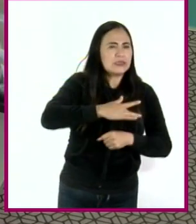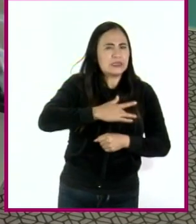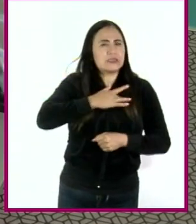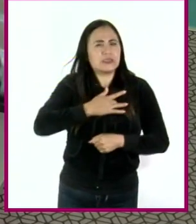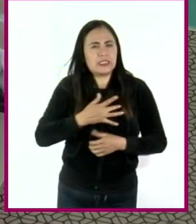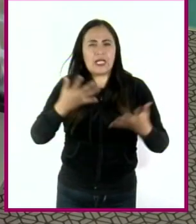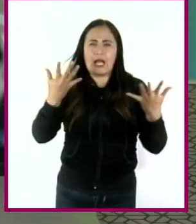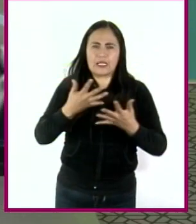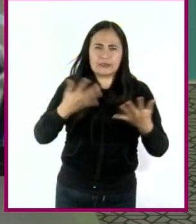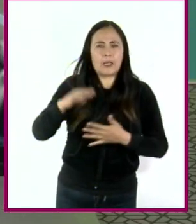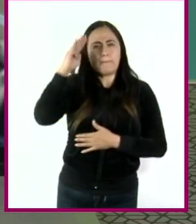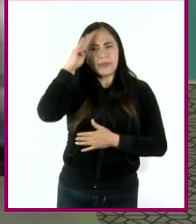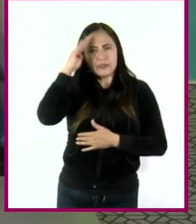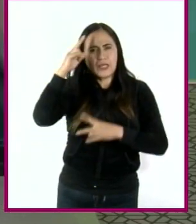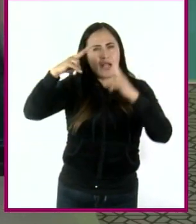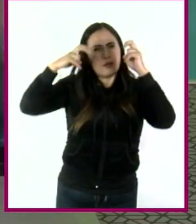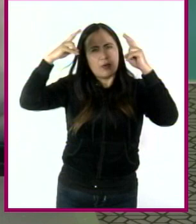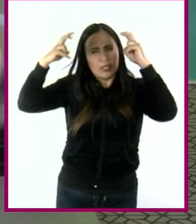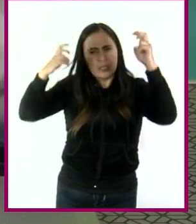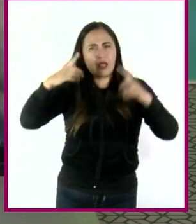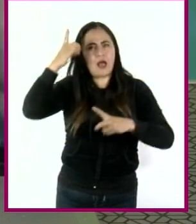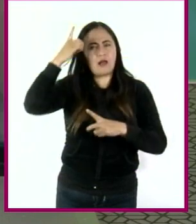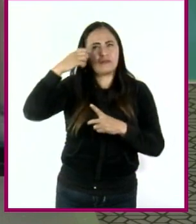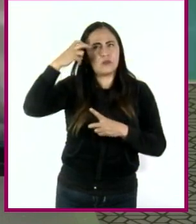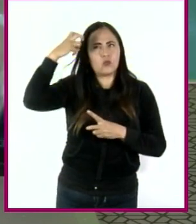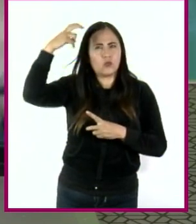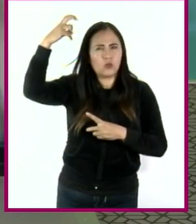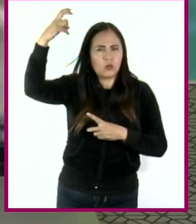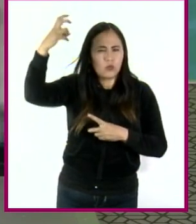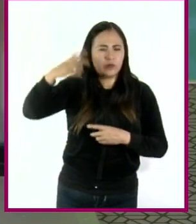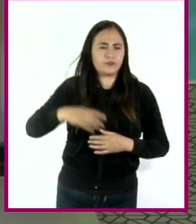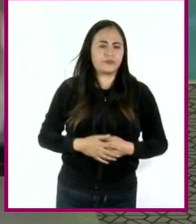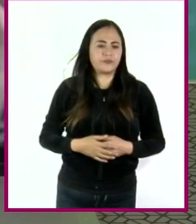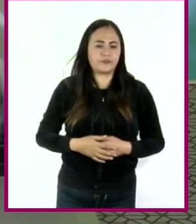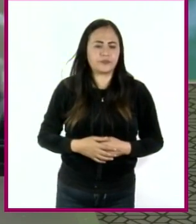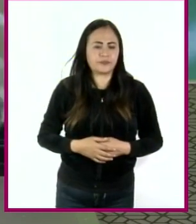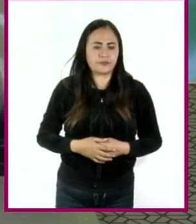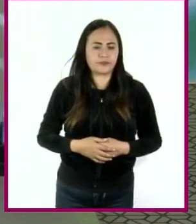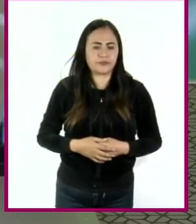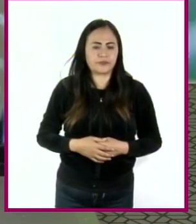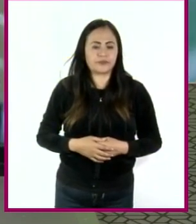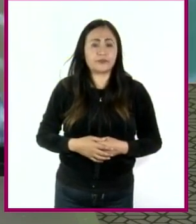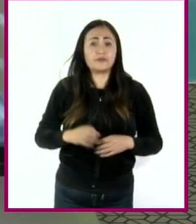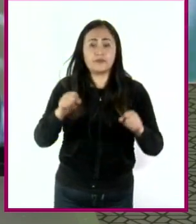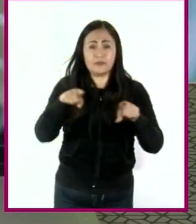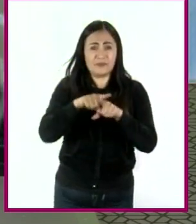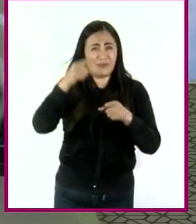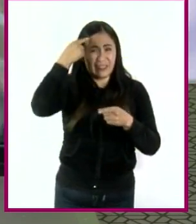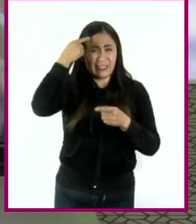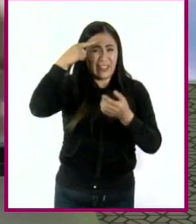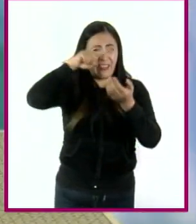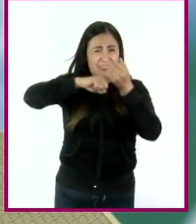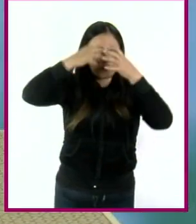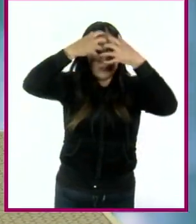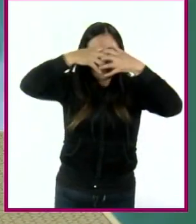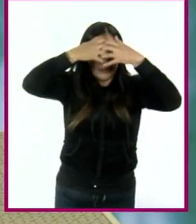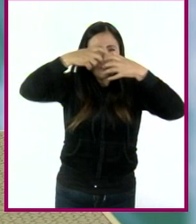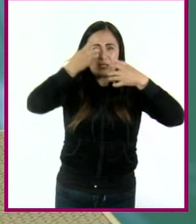lo que imaginamos, lo que soñamos. Y desde luego, muy obviamente, es el órgano que nos permite